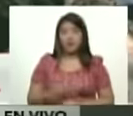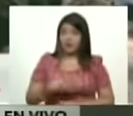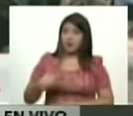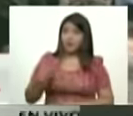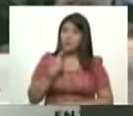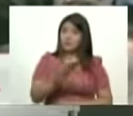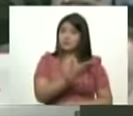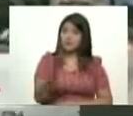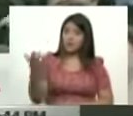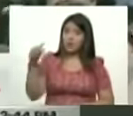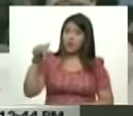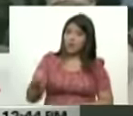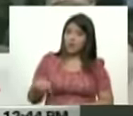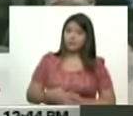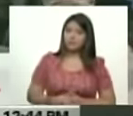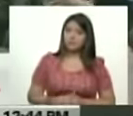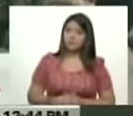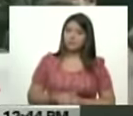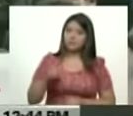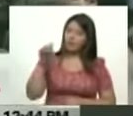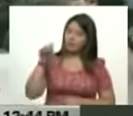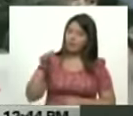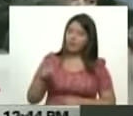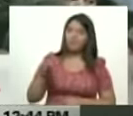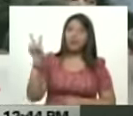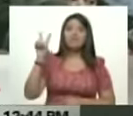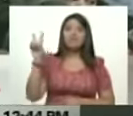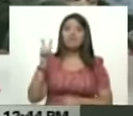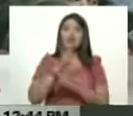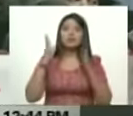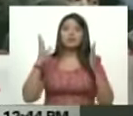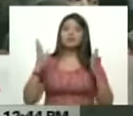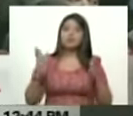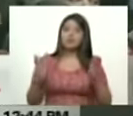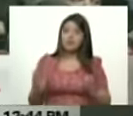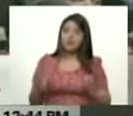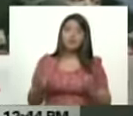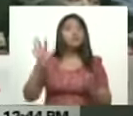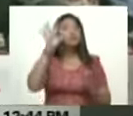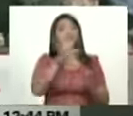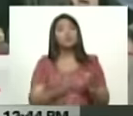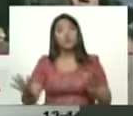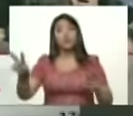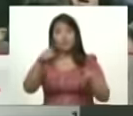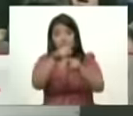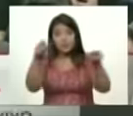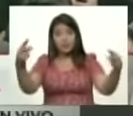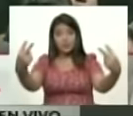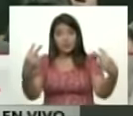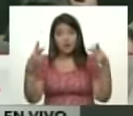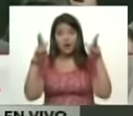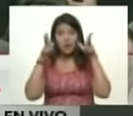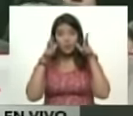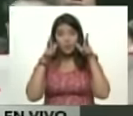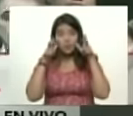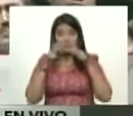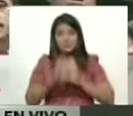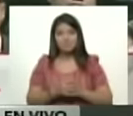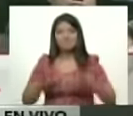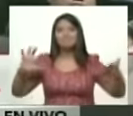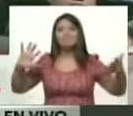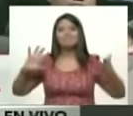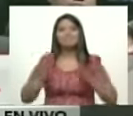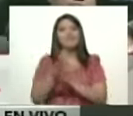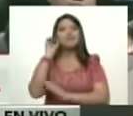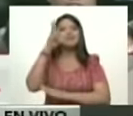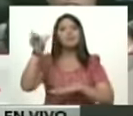hoy que el día de hoy, Venezuela, a todos los venezolanos que nos están escuchando, se acaba la